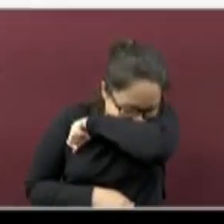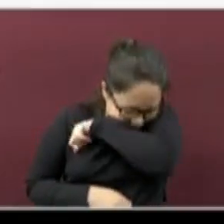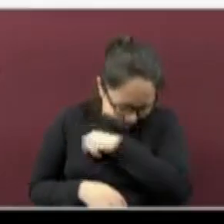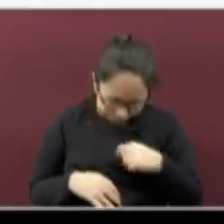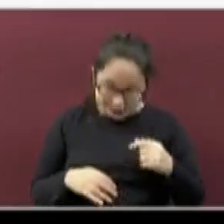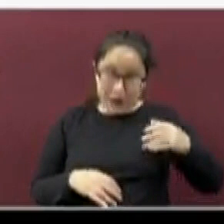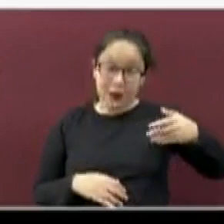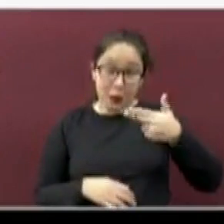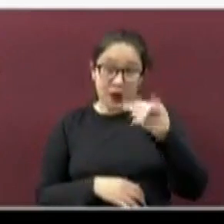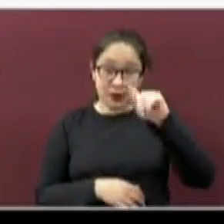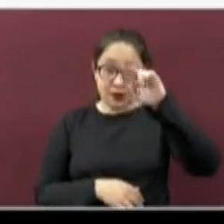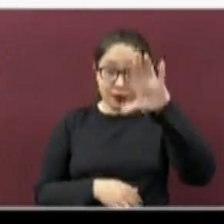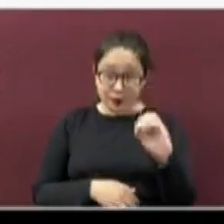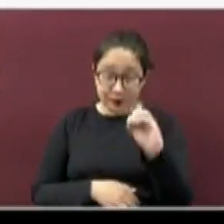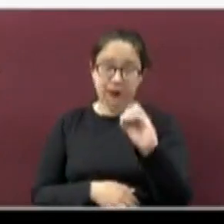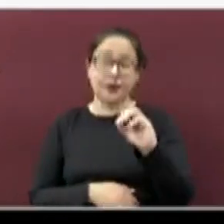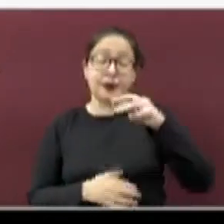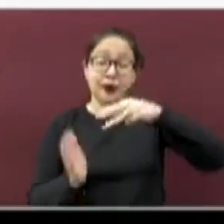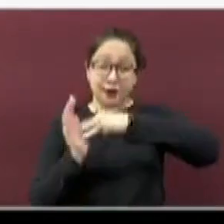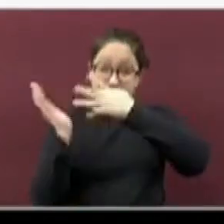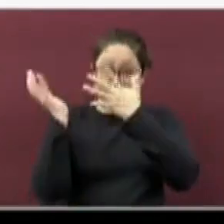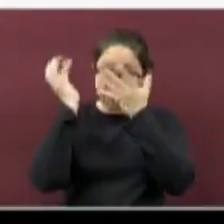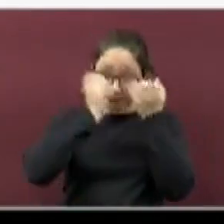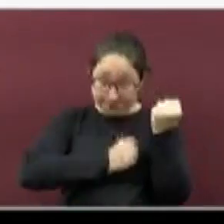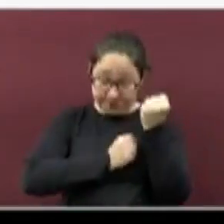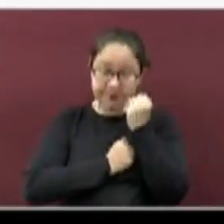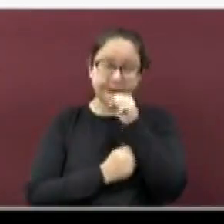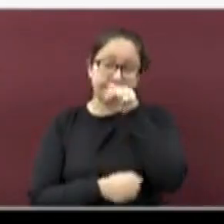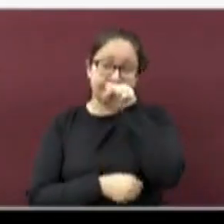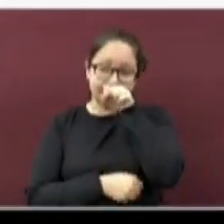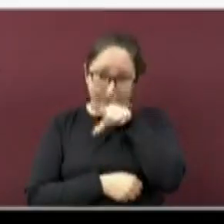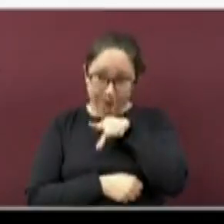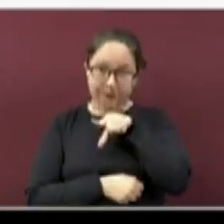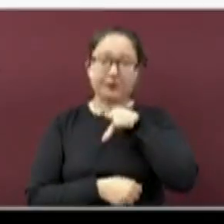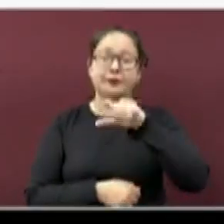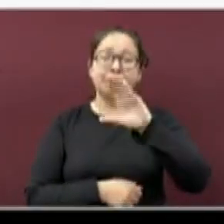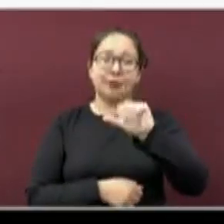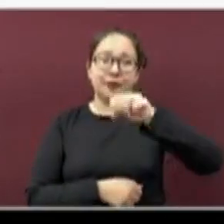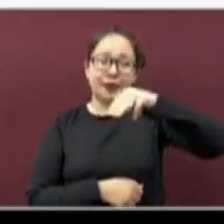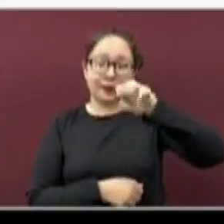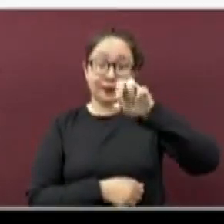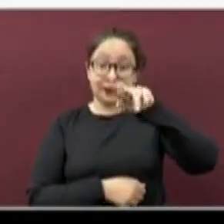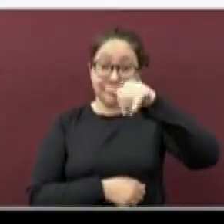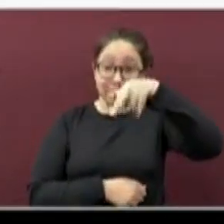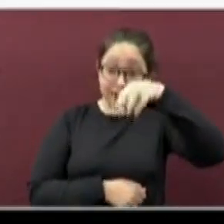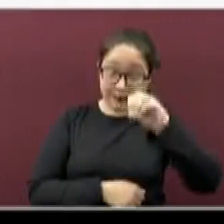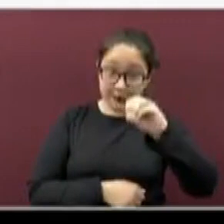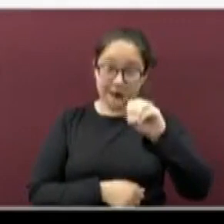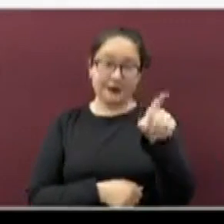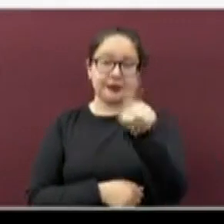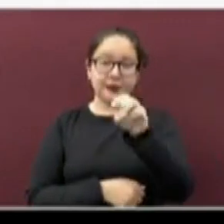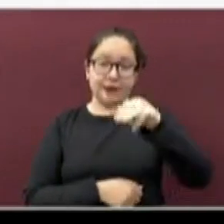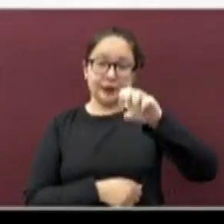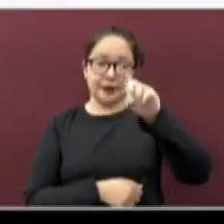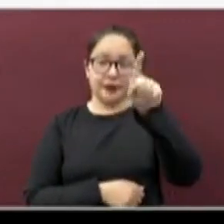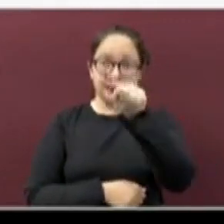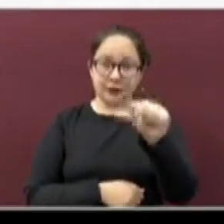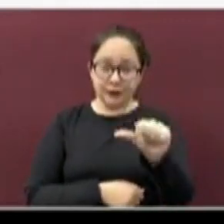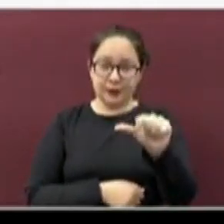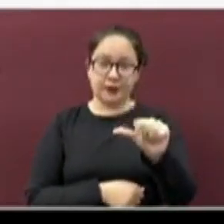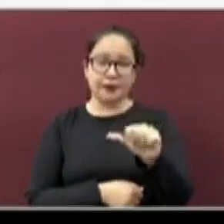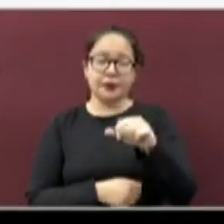Huatusco, Martínez de la Torre, de igual manera Camerino Z. Mendoza,